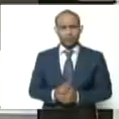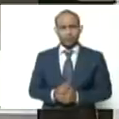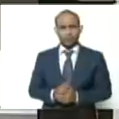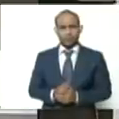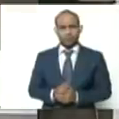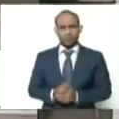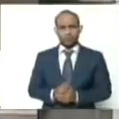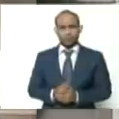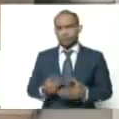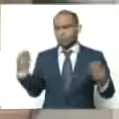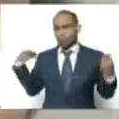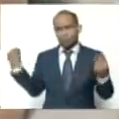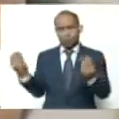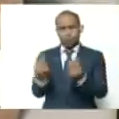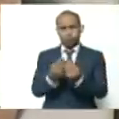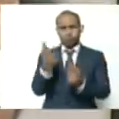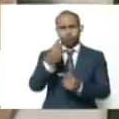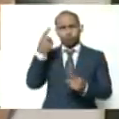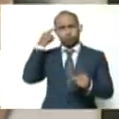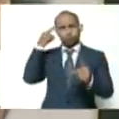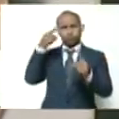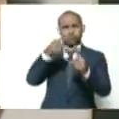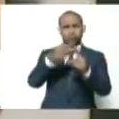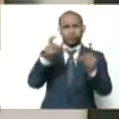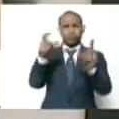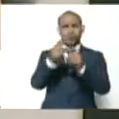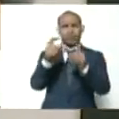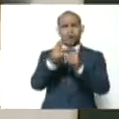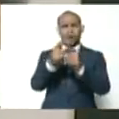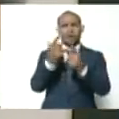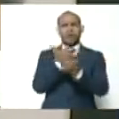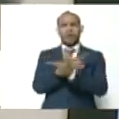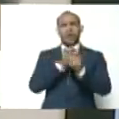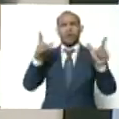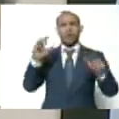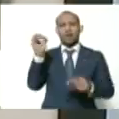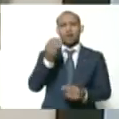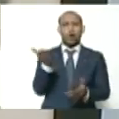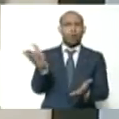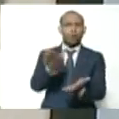alrededor de una sola consigna: libertad, libertad o muerte.